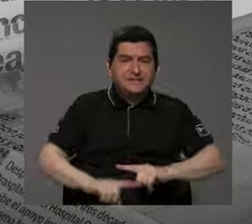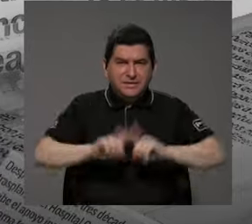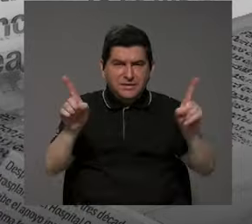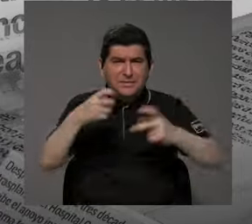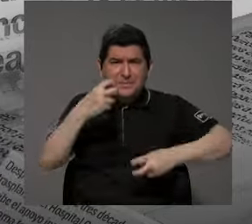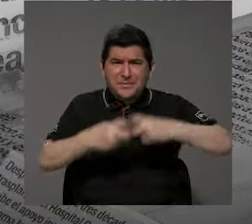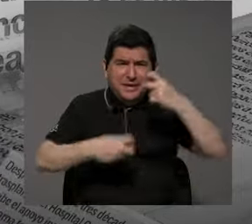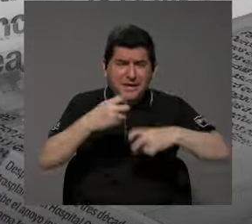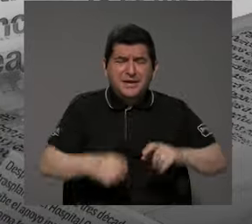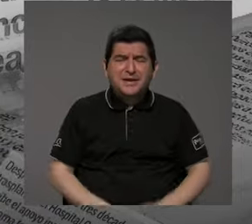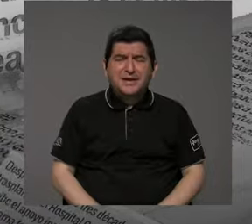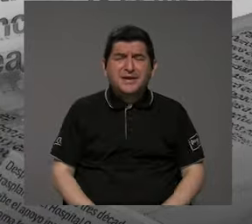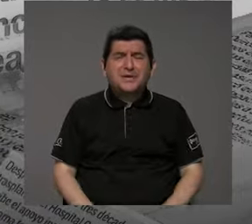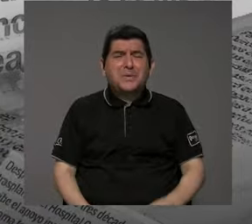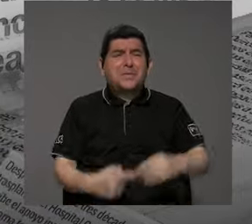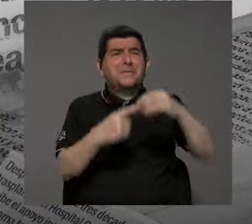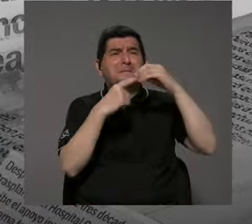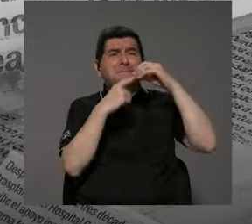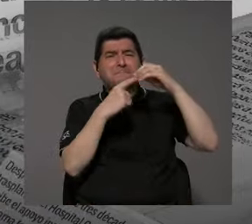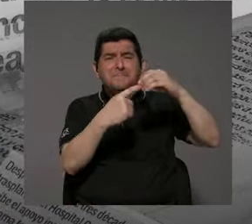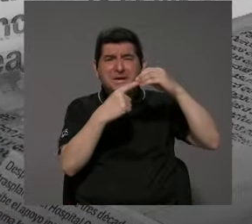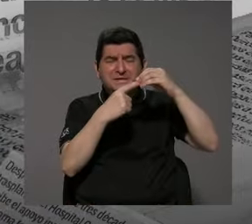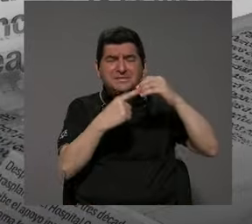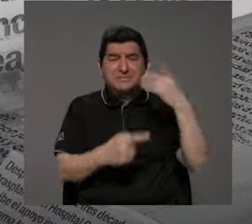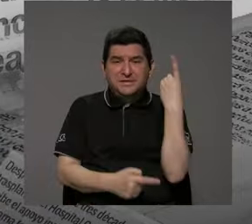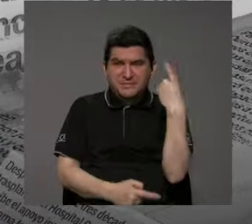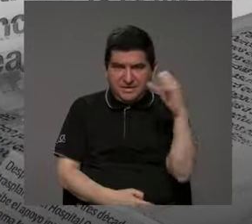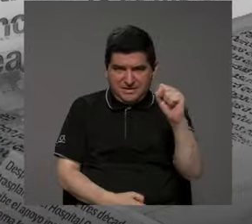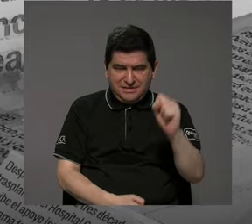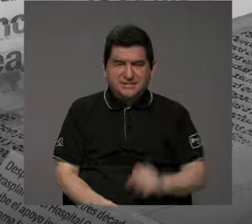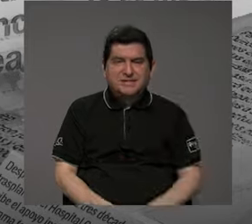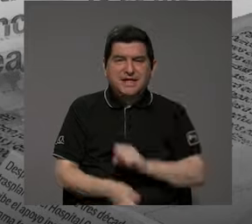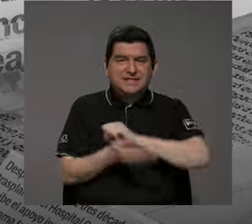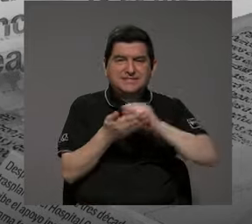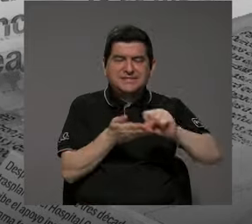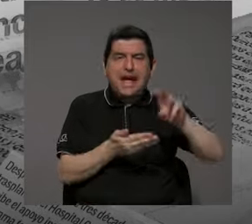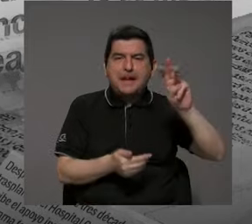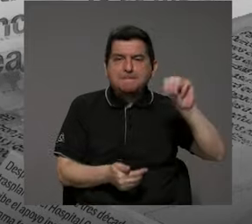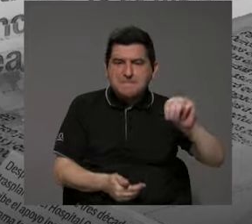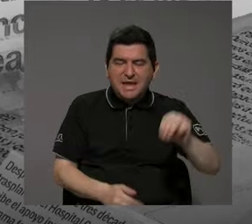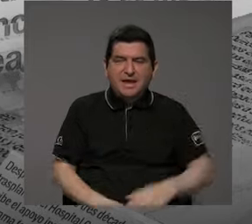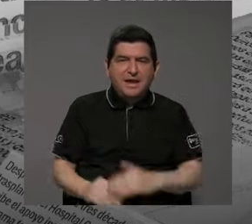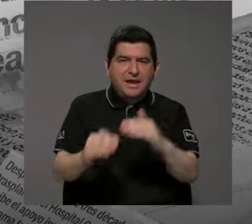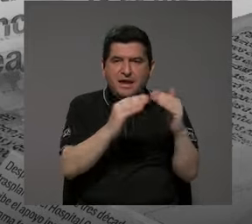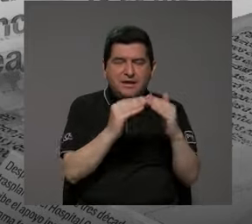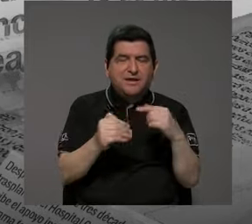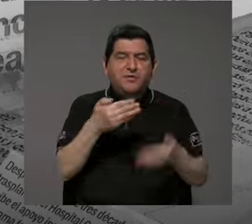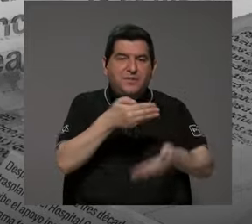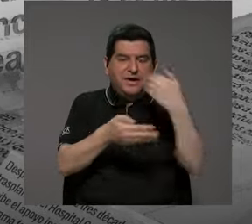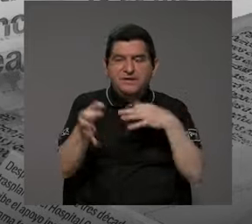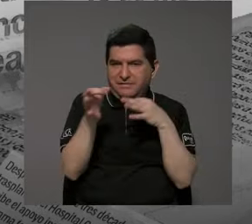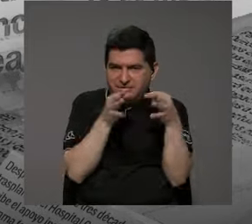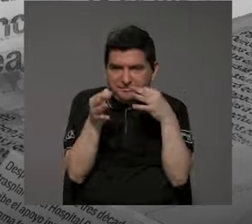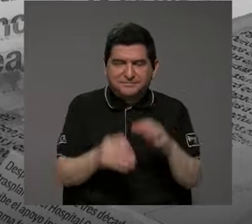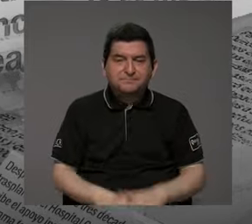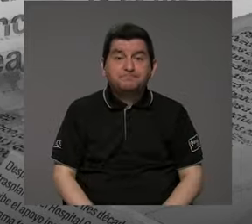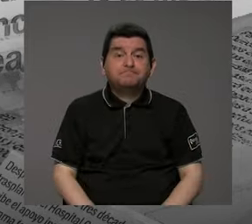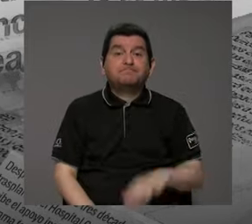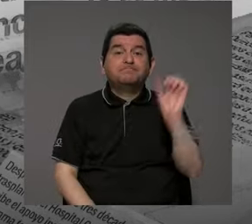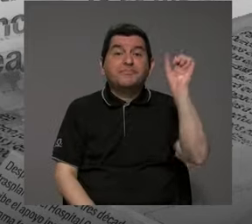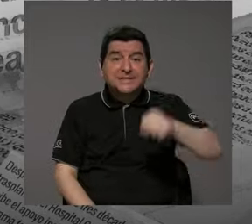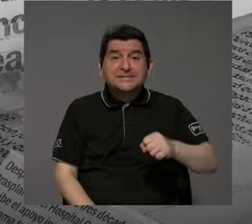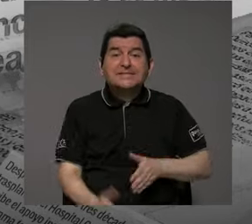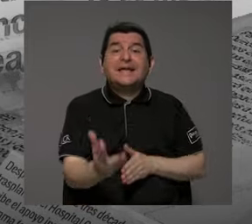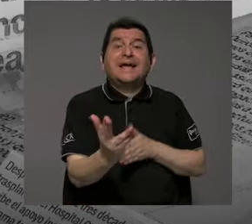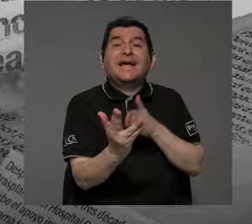problemas se generan principalmente en desamparados en San Miguel y en esas comunidades que usted a mencionado exactamente porque la